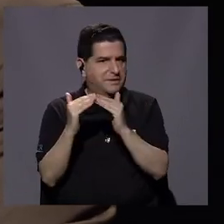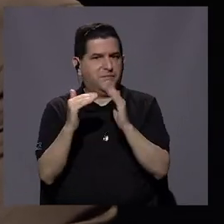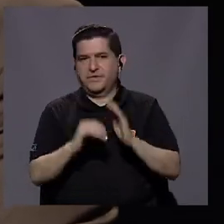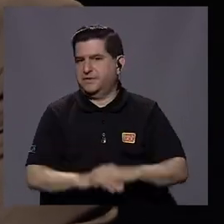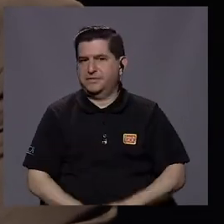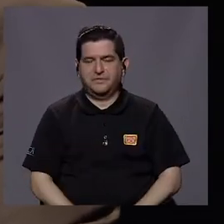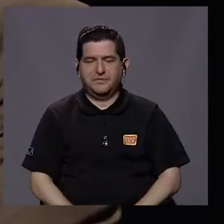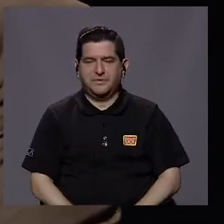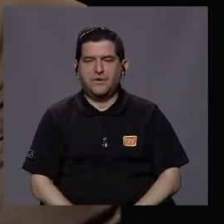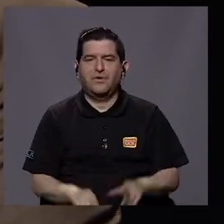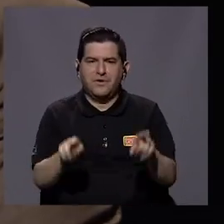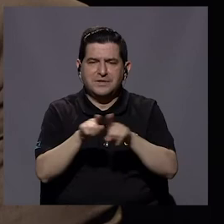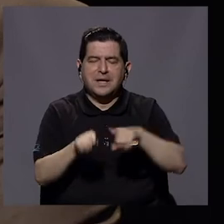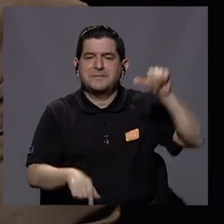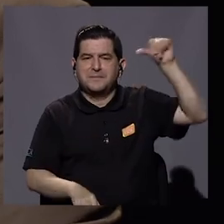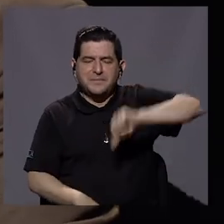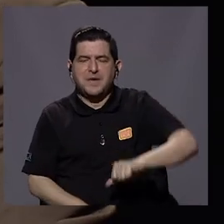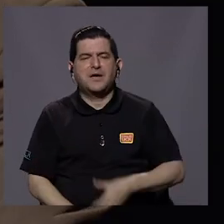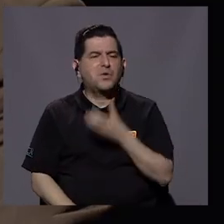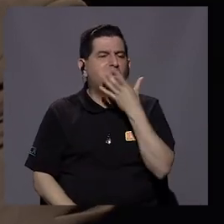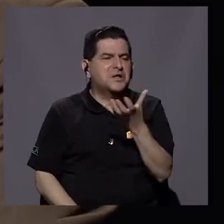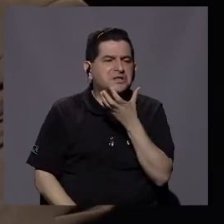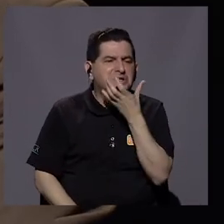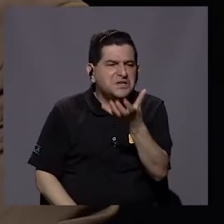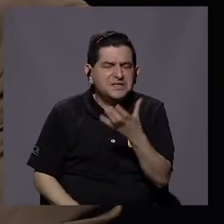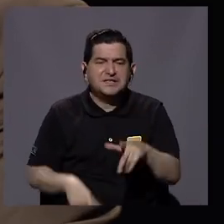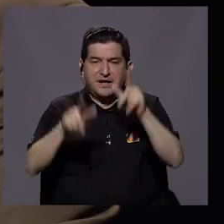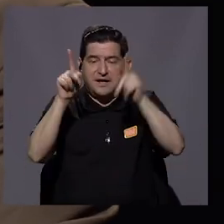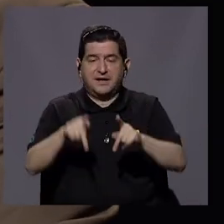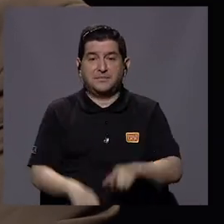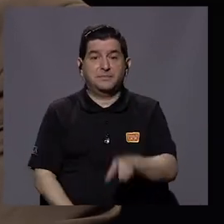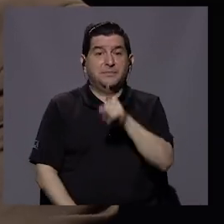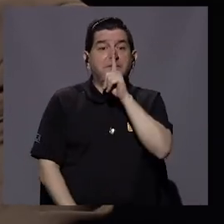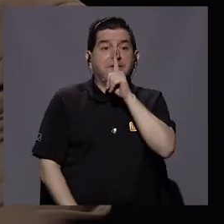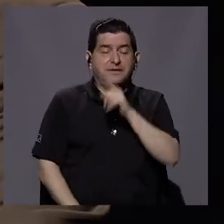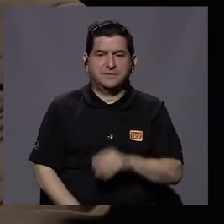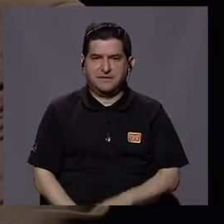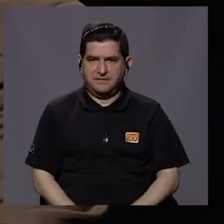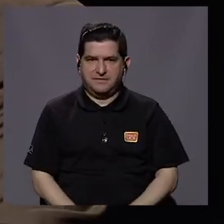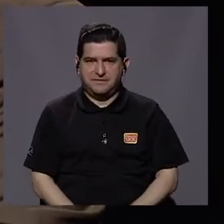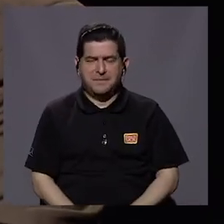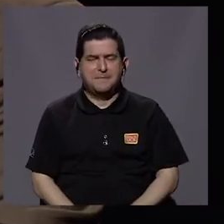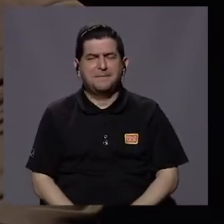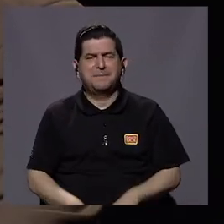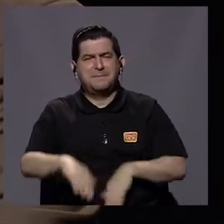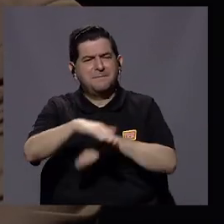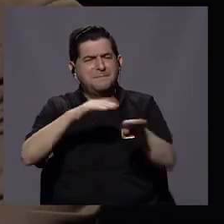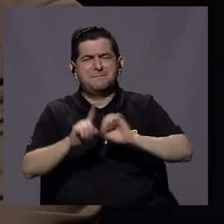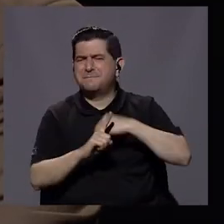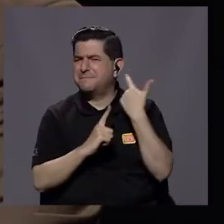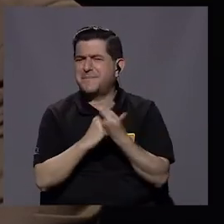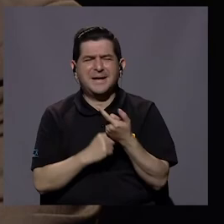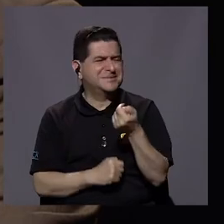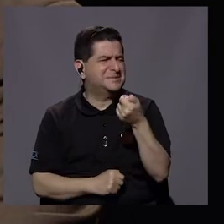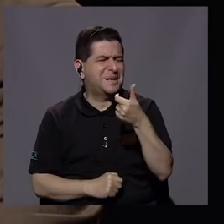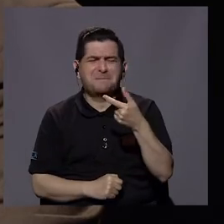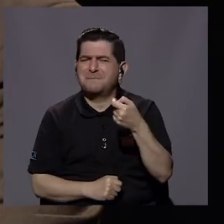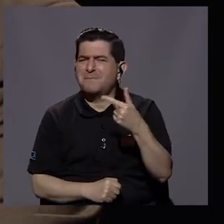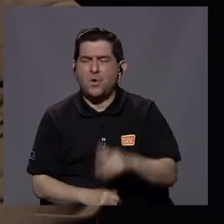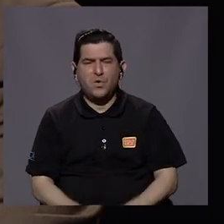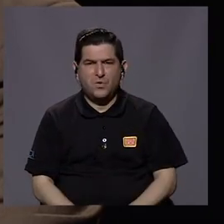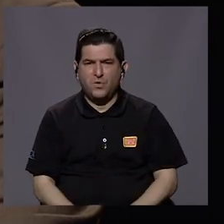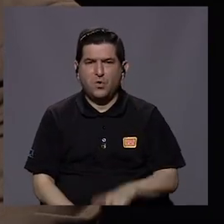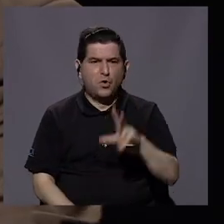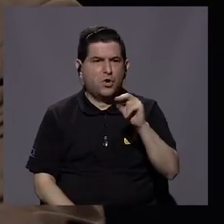por este país. Luego también perdió cuando le gritó a la gente y la calló. Entonces, digamos, tiene muy poca base social y muy